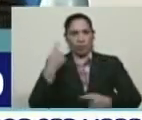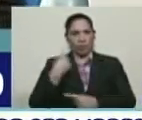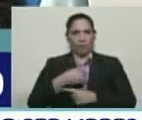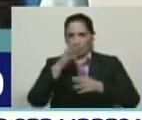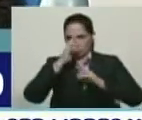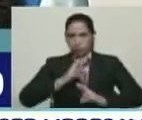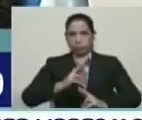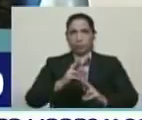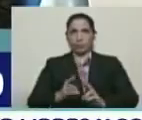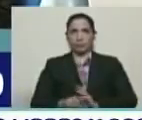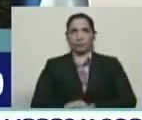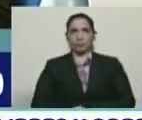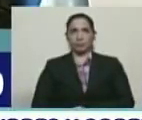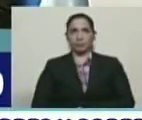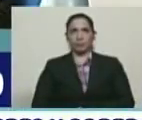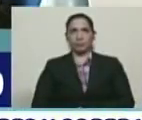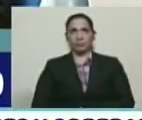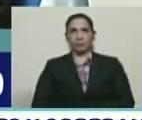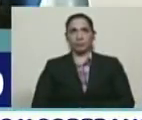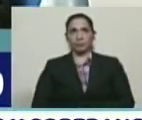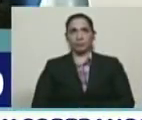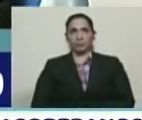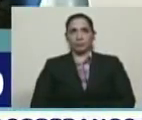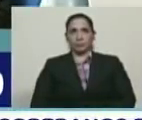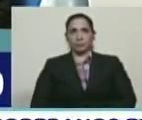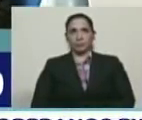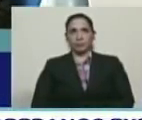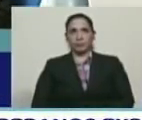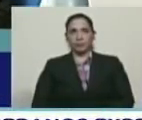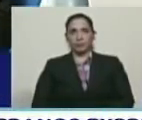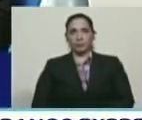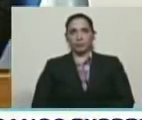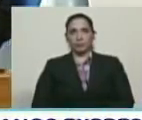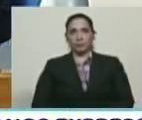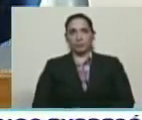por ningún factor político, sea externo o interno. Muchas gracias.